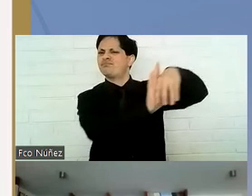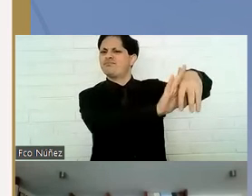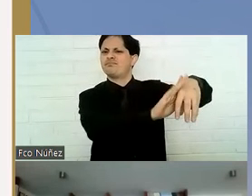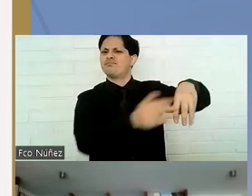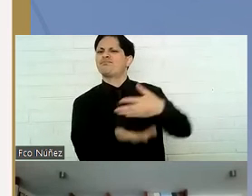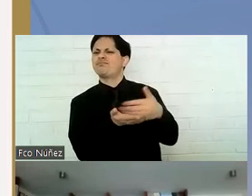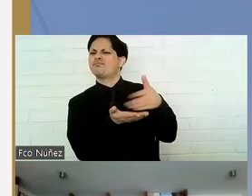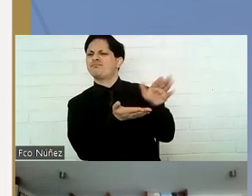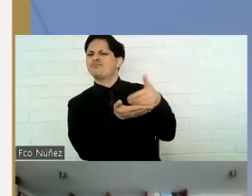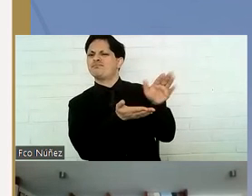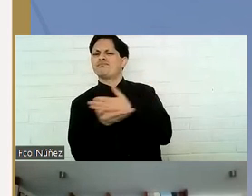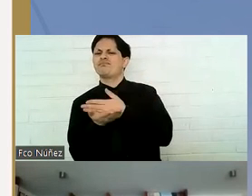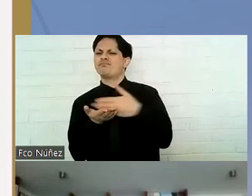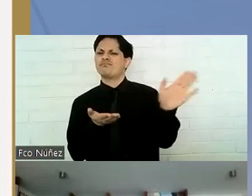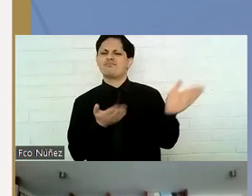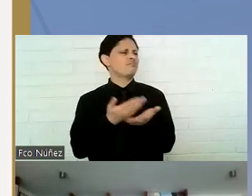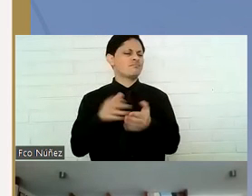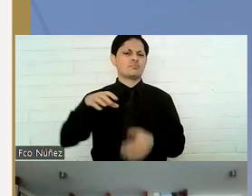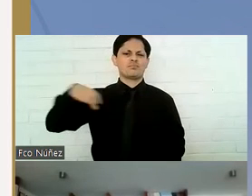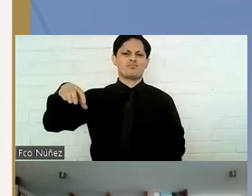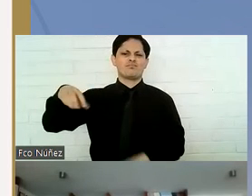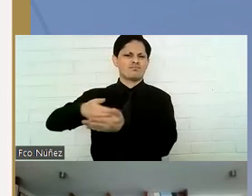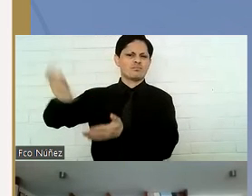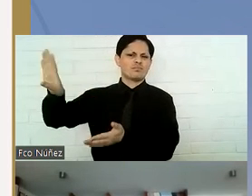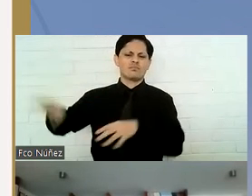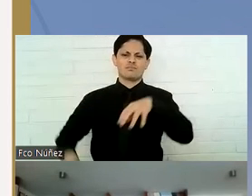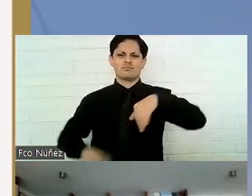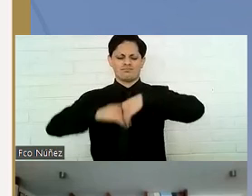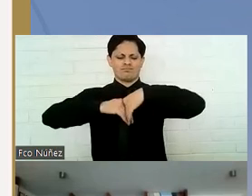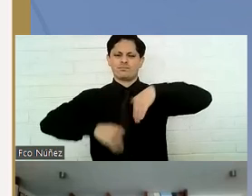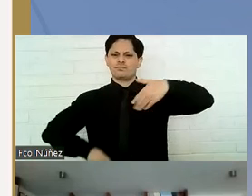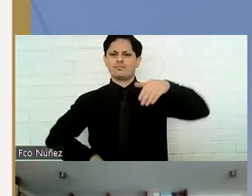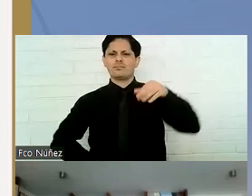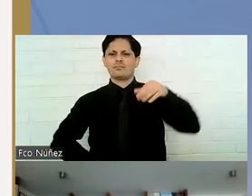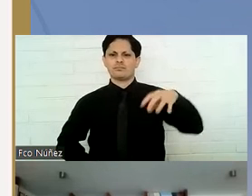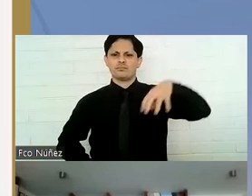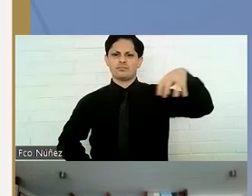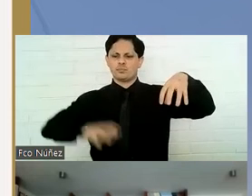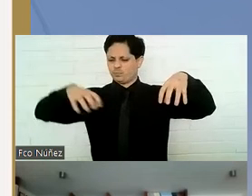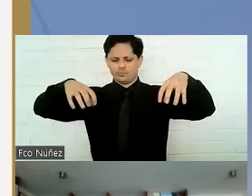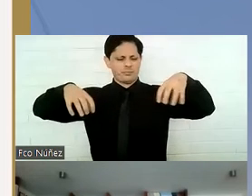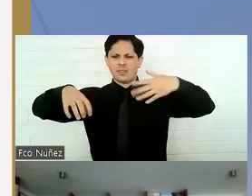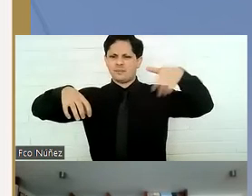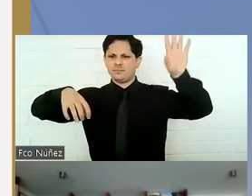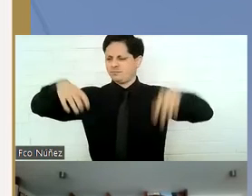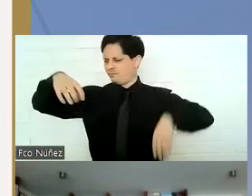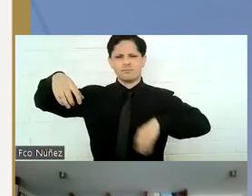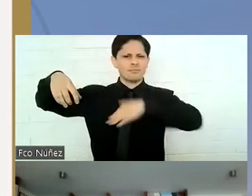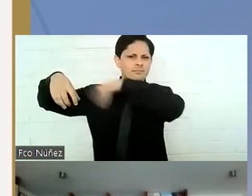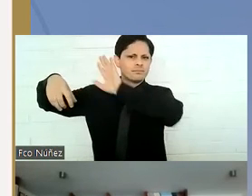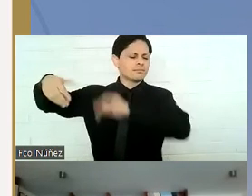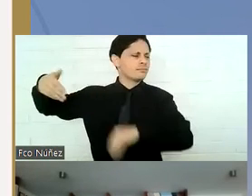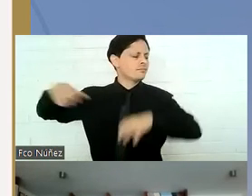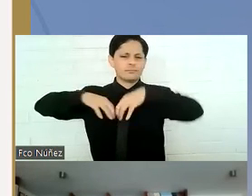que generó el sistema, que ahora se subvierten y están cuestionando al sistema en